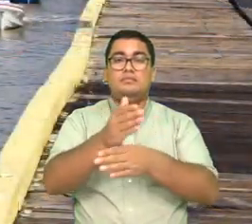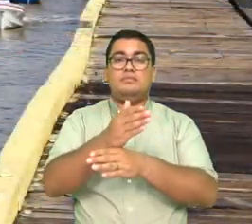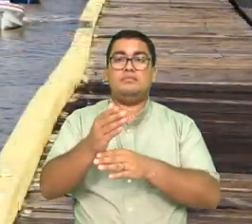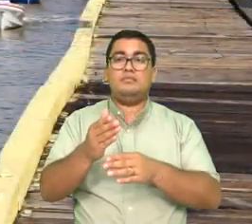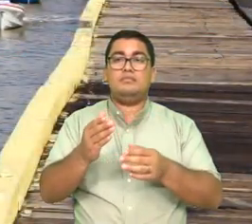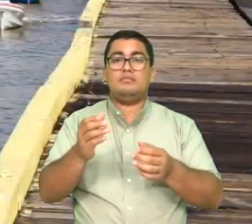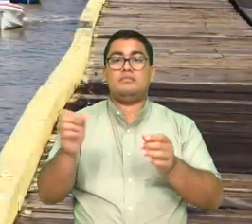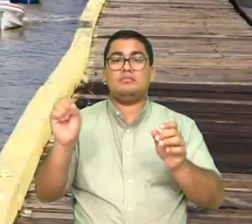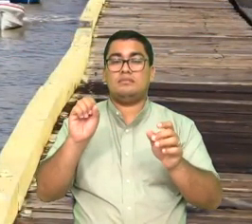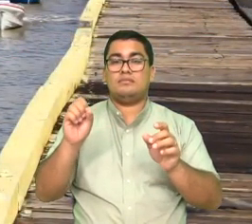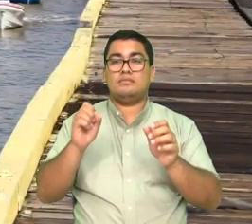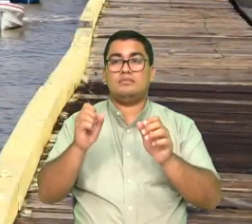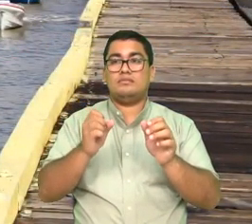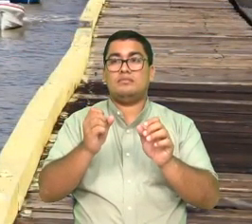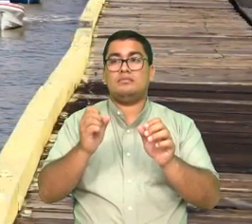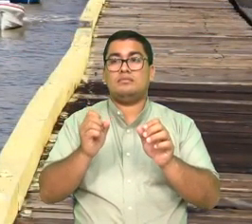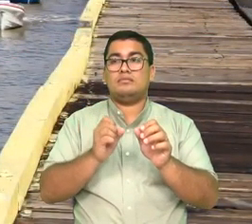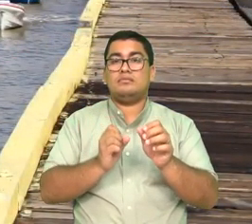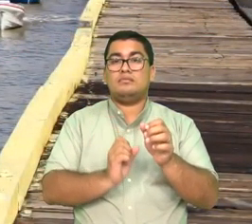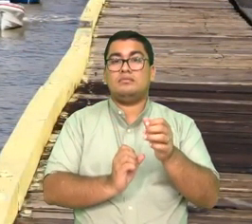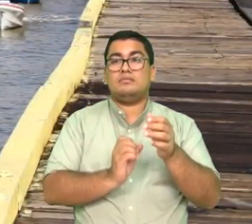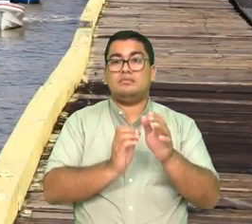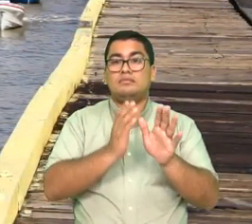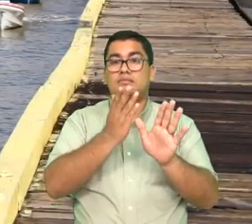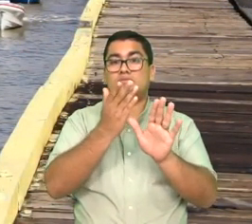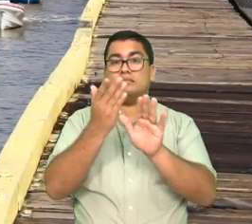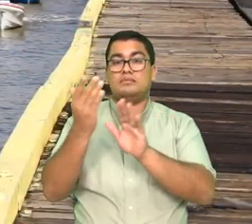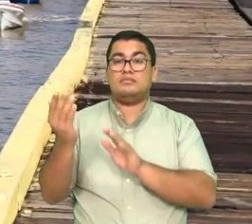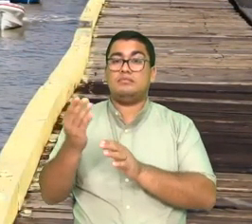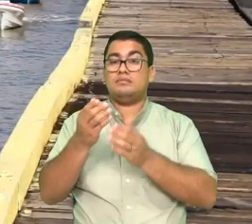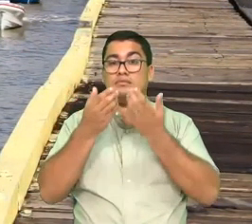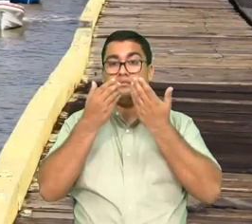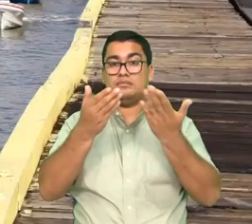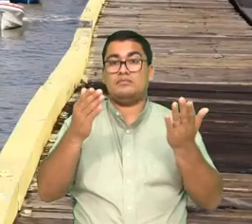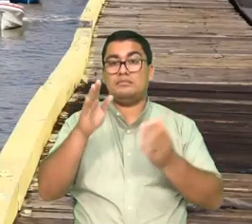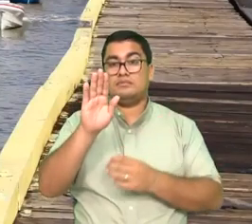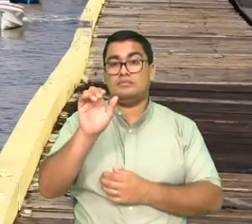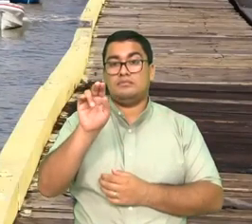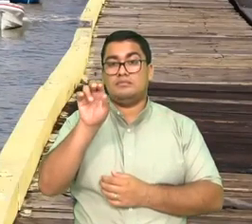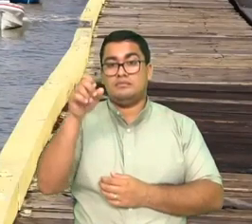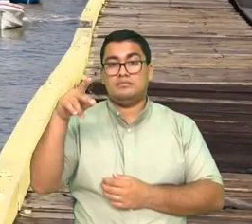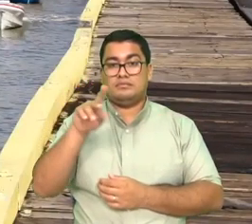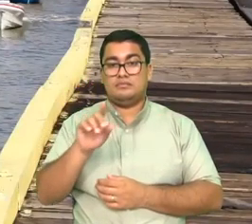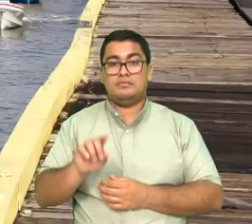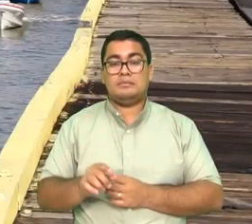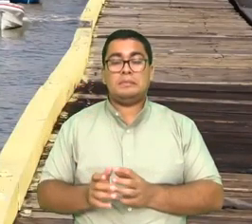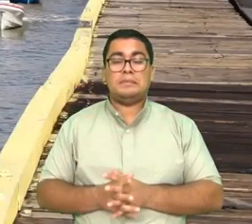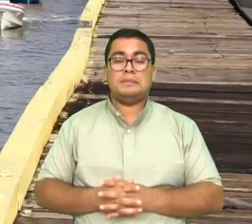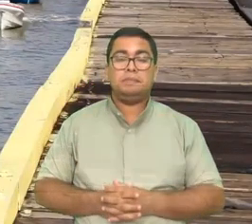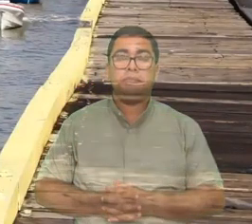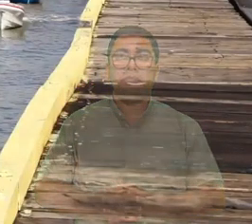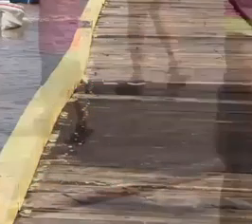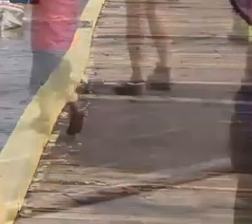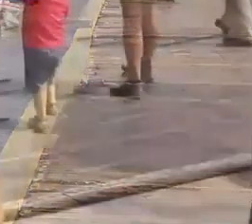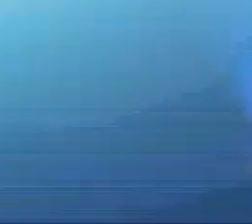Juan del Sur. Con imágenes de Ronald Ruiz, informó para el canal parlamentario Vanessa Paz.